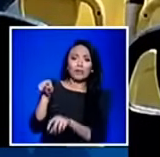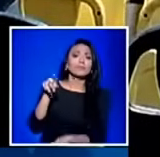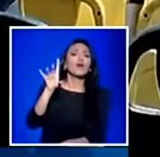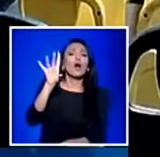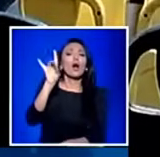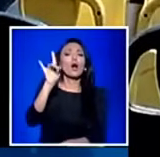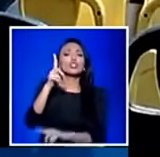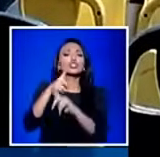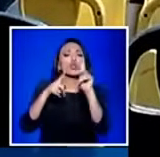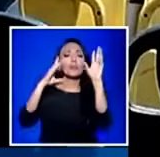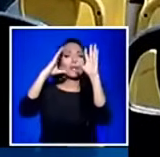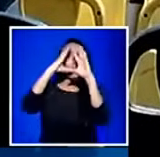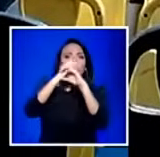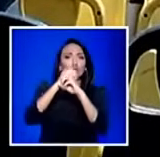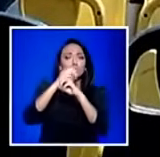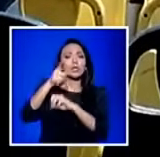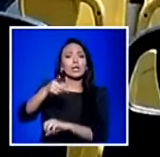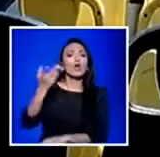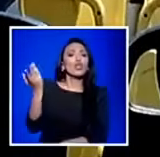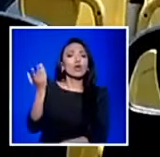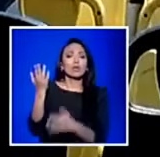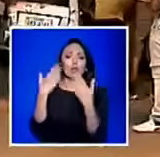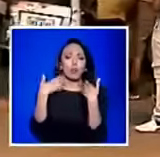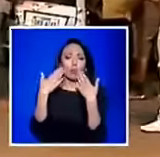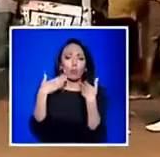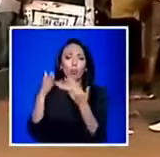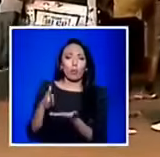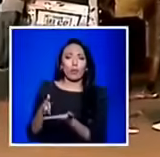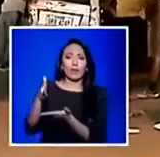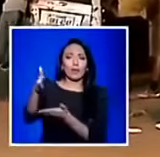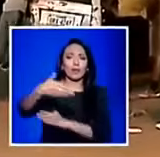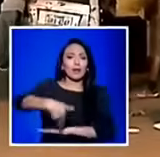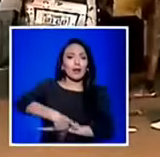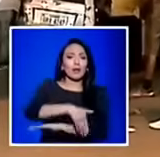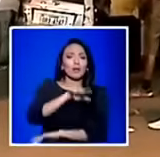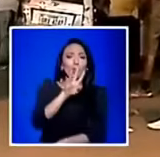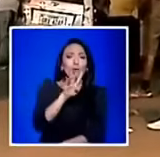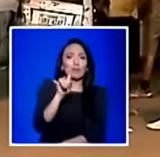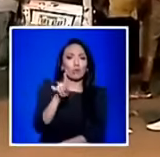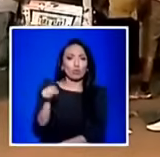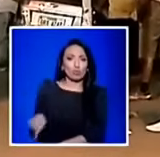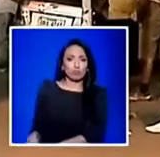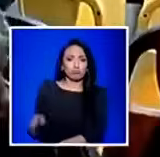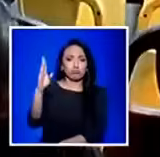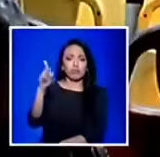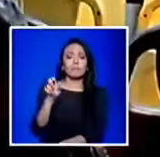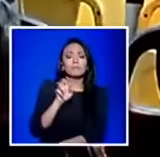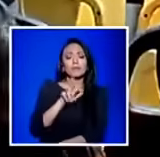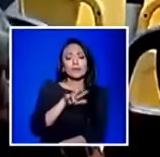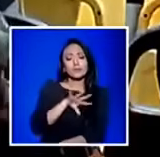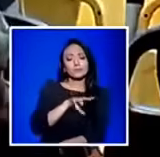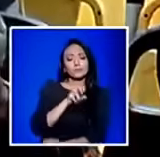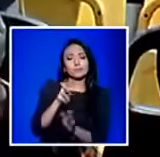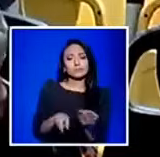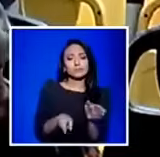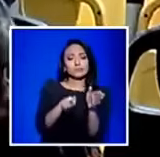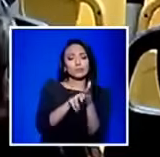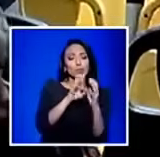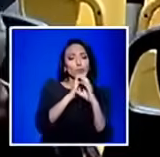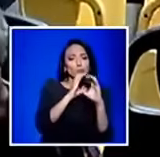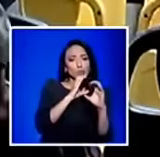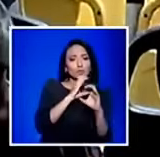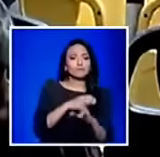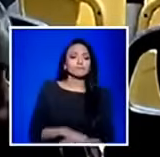noche de este lunes en las calles Chambers y la 41 en el suburbio de Guayaquil, cuando 3 delincuentes se subieron al